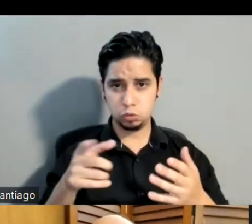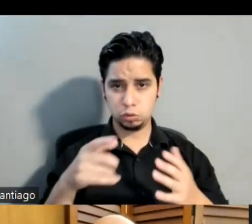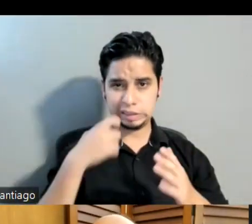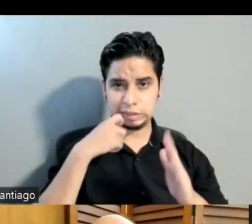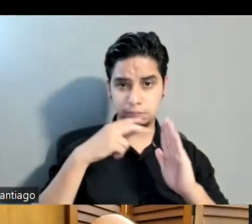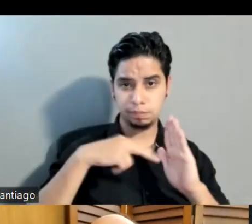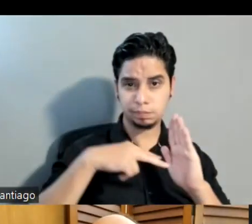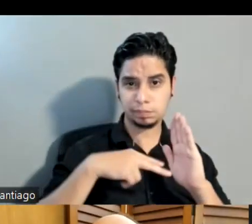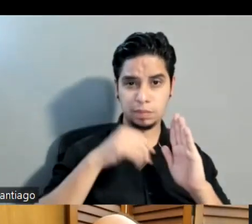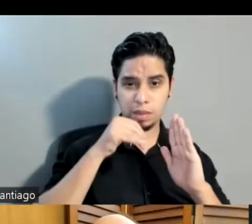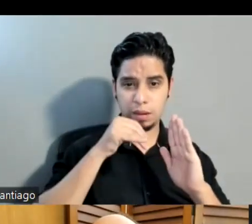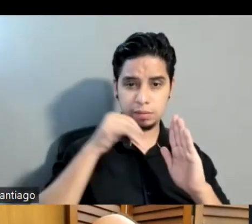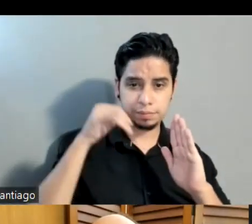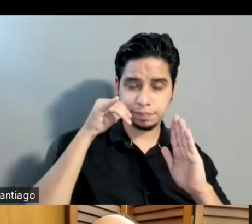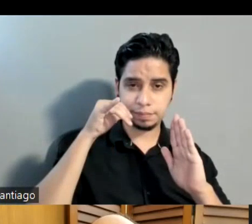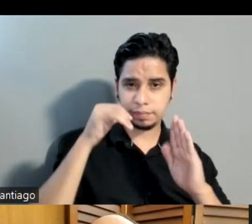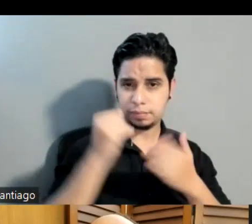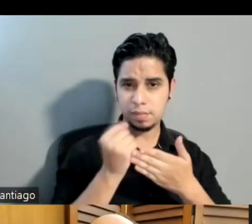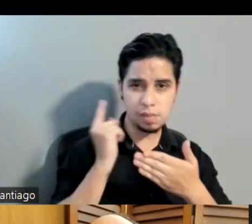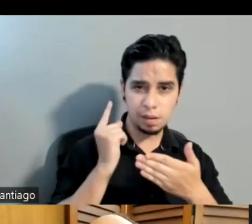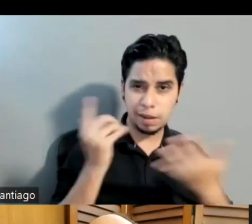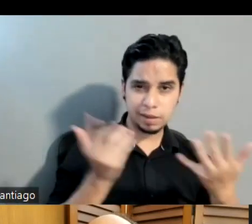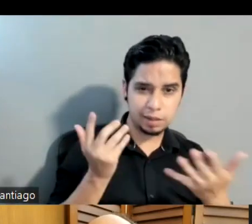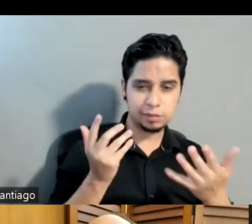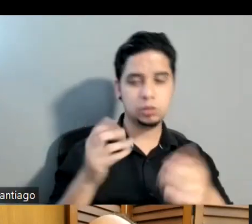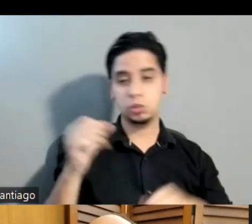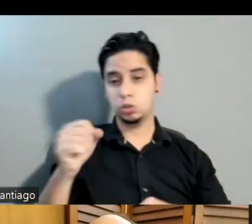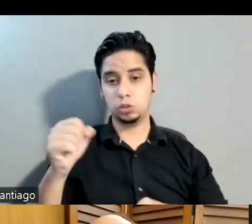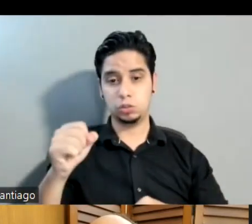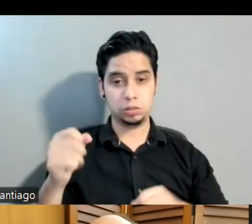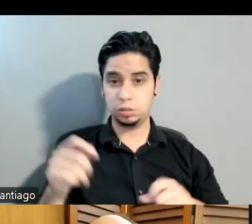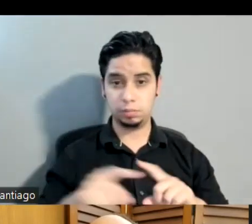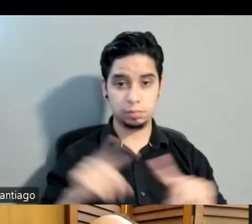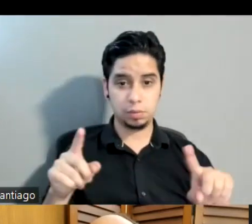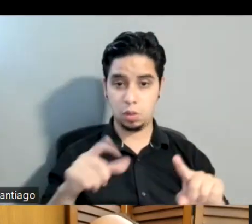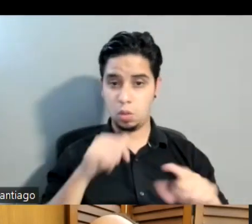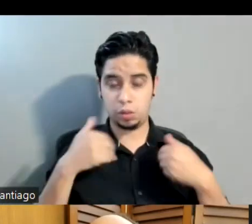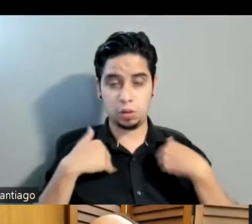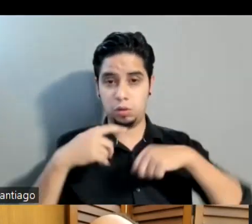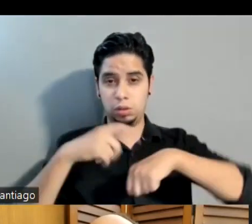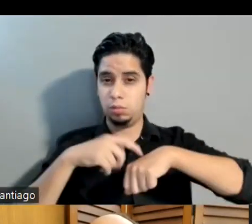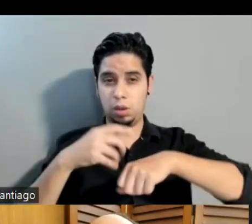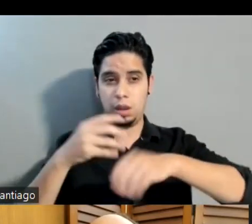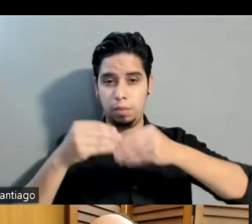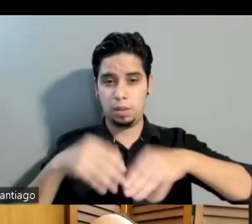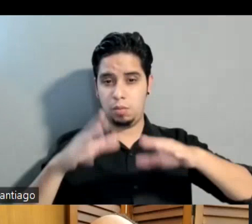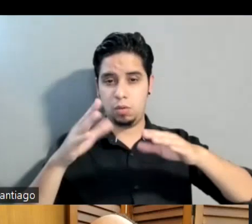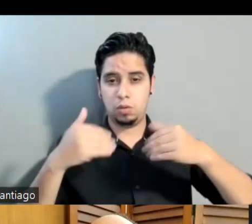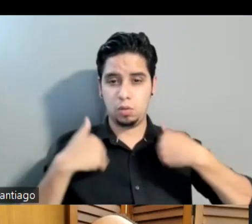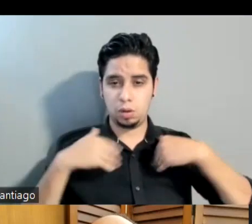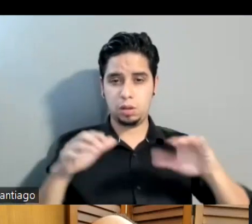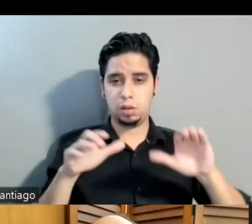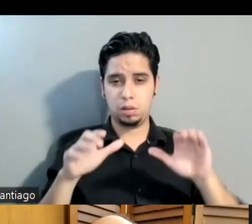eso la semana pasada. Y ella, sí, Jorge, pero no tengo tiempo que perder, tengo que hacer esto porque yo,